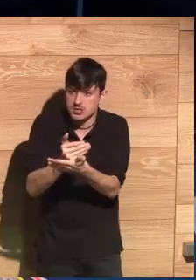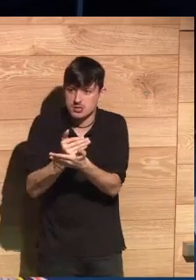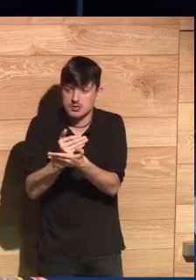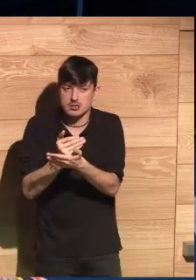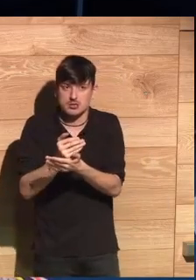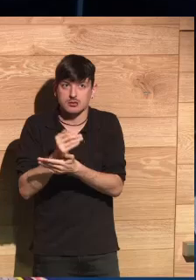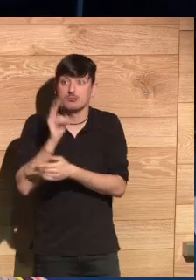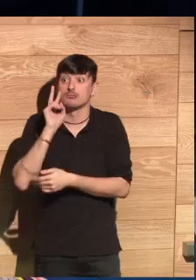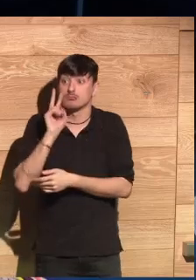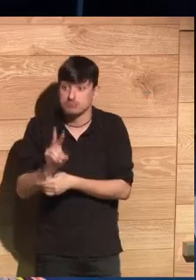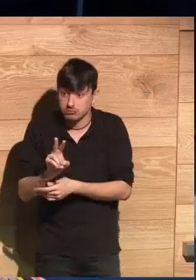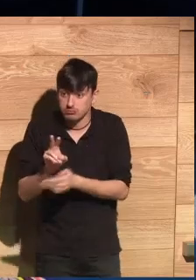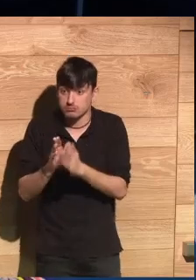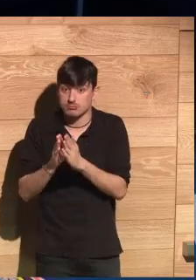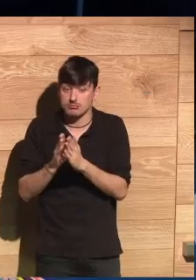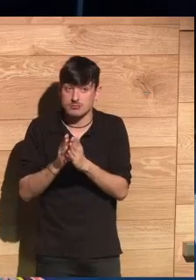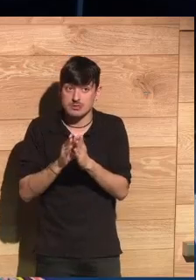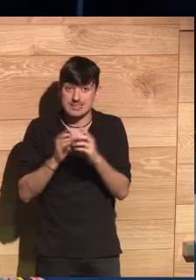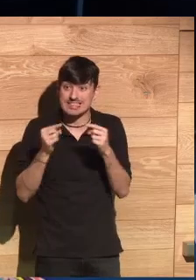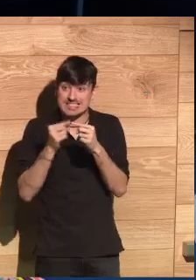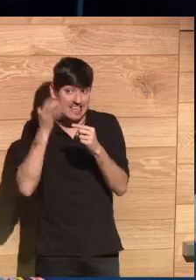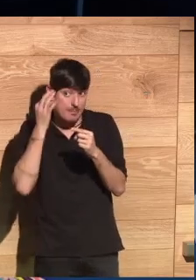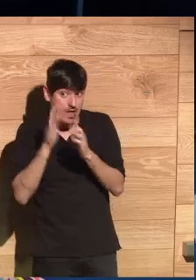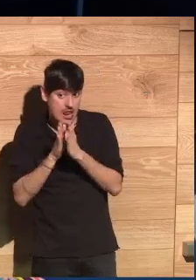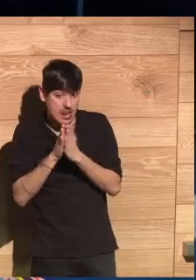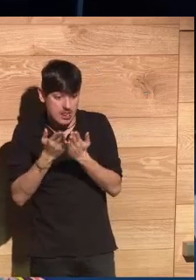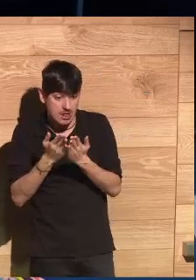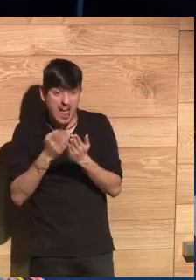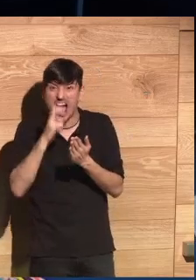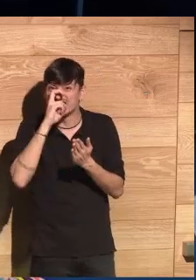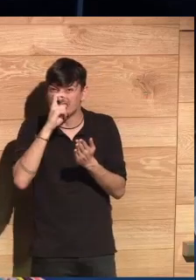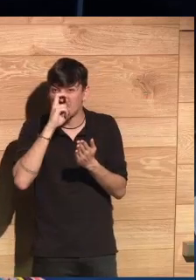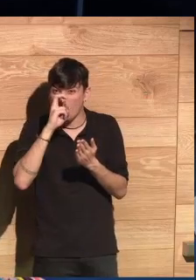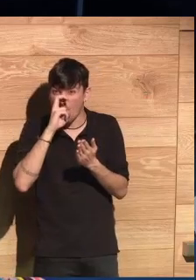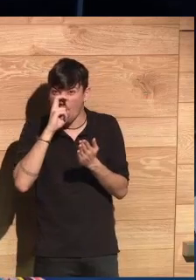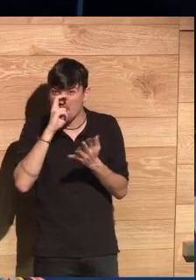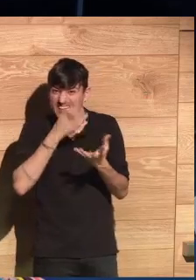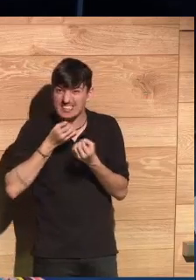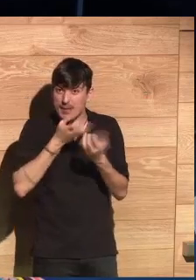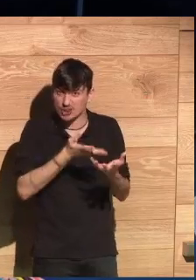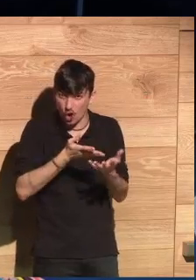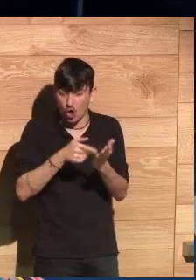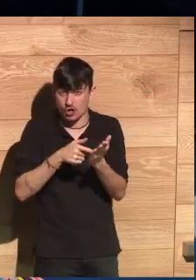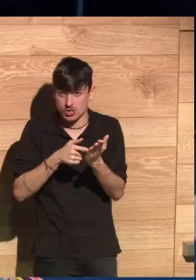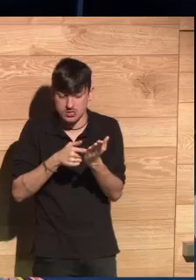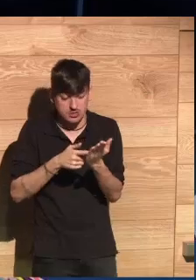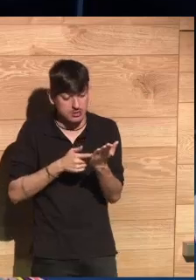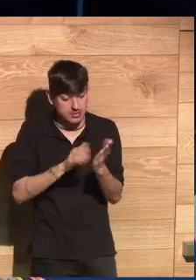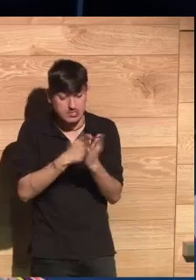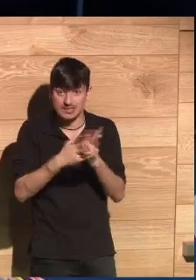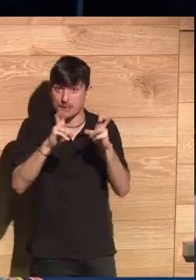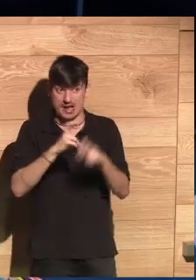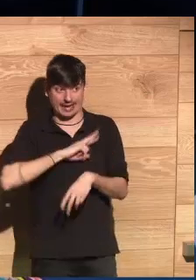está leyendo mi tía, y mi tía está leyendo el Antiguo Testamento y está leyendo toda la construcción bélica que hay en